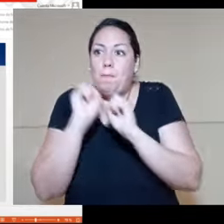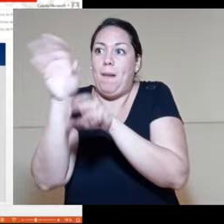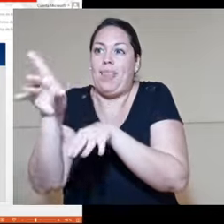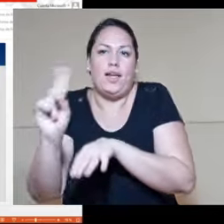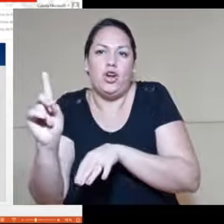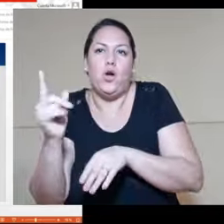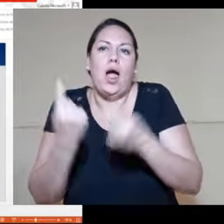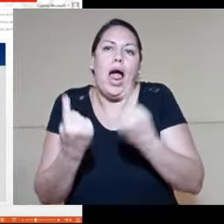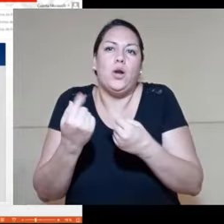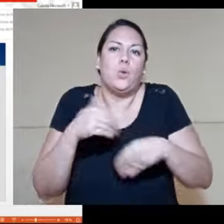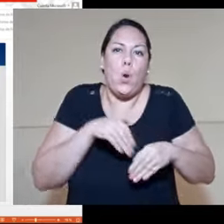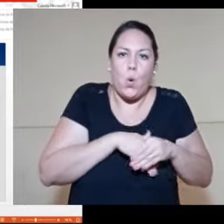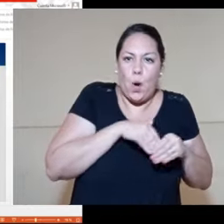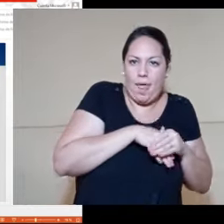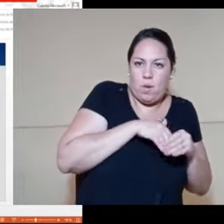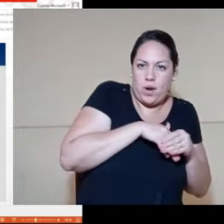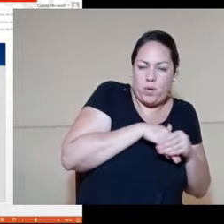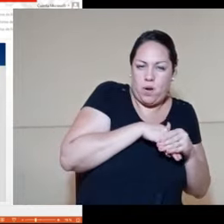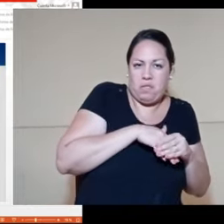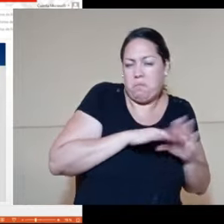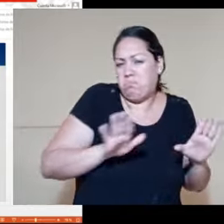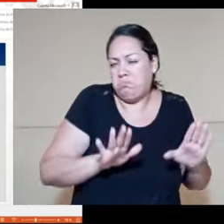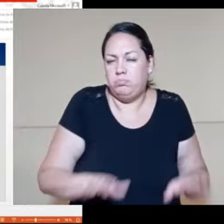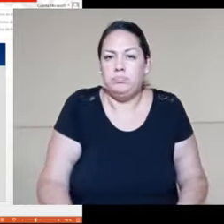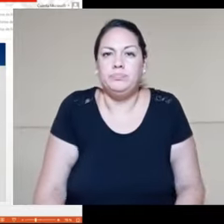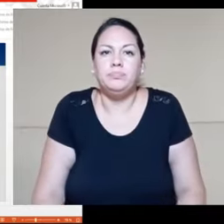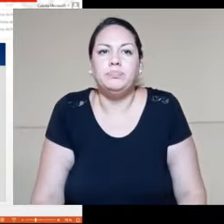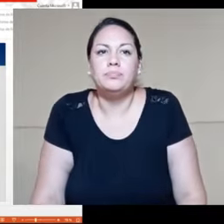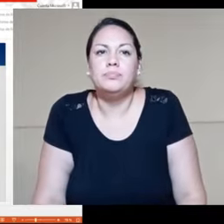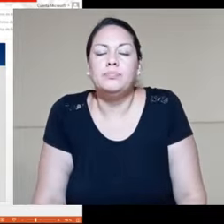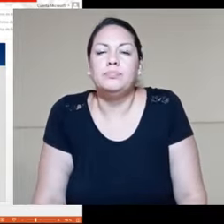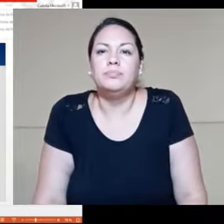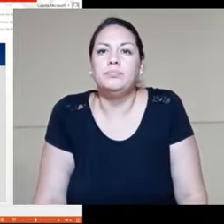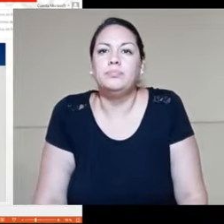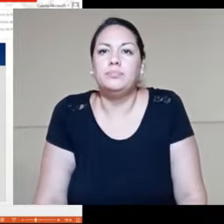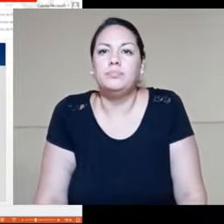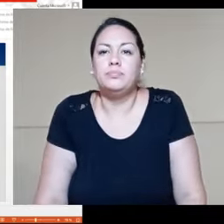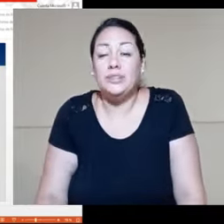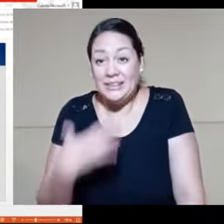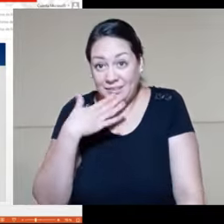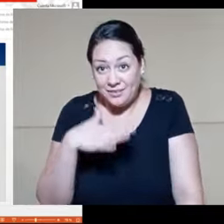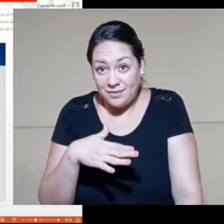cierto?, de guardarlos para la próxima o para el próximo estímulo.